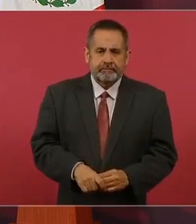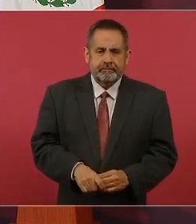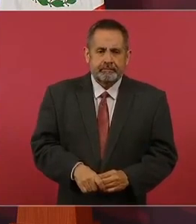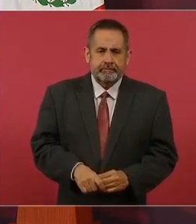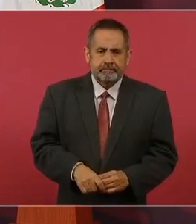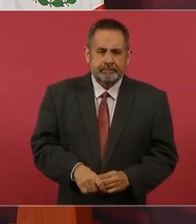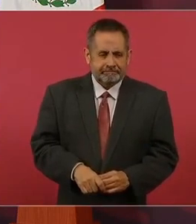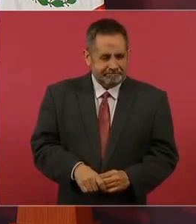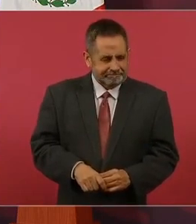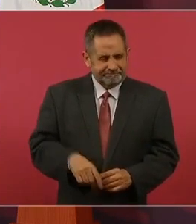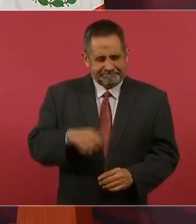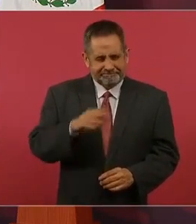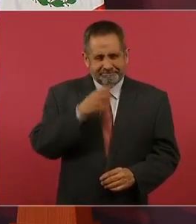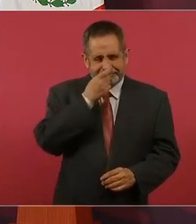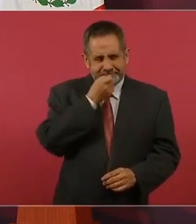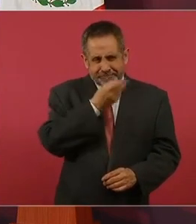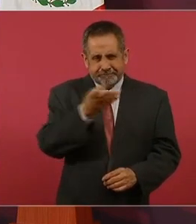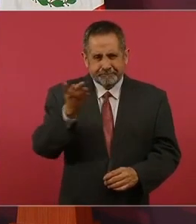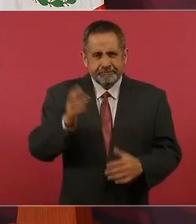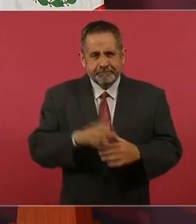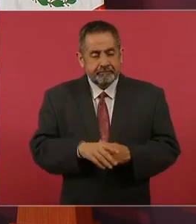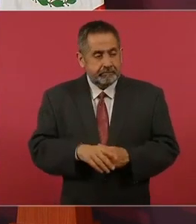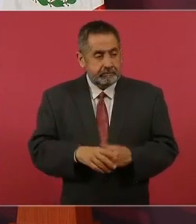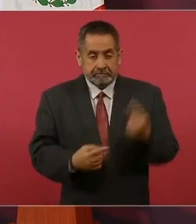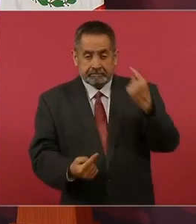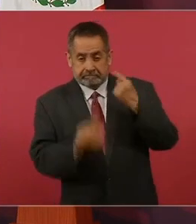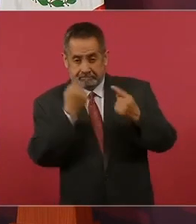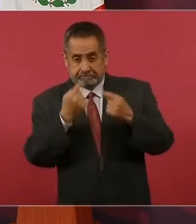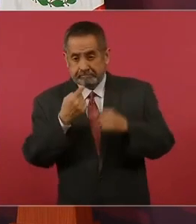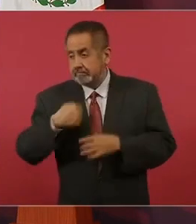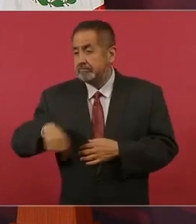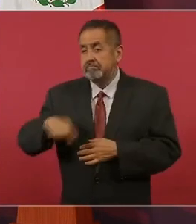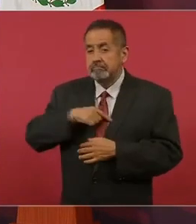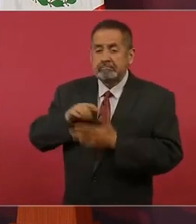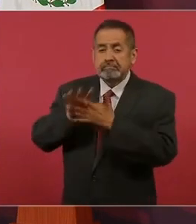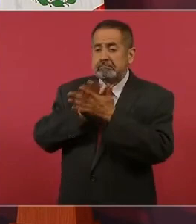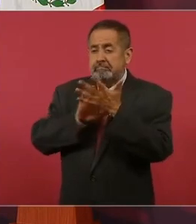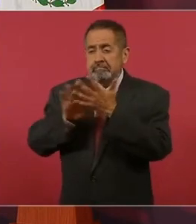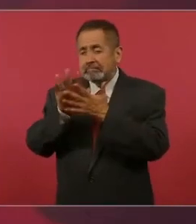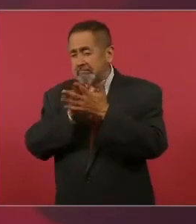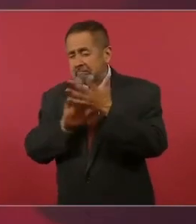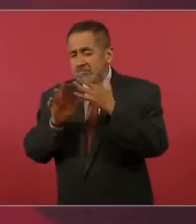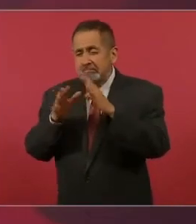Ya ven cómo dicen que nosotros polarizamos.